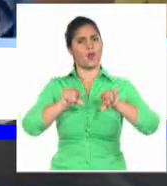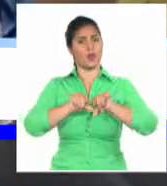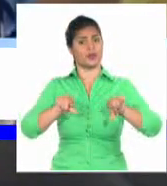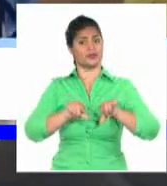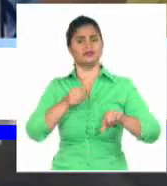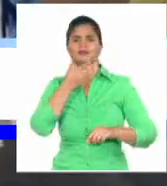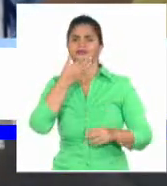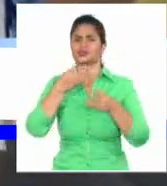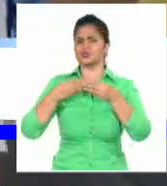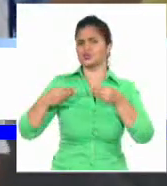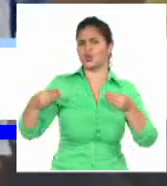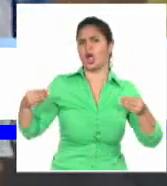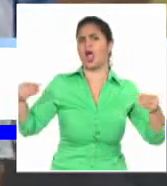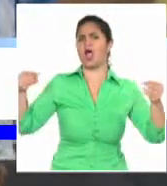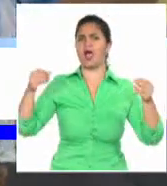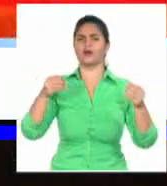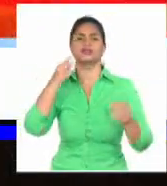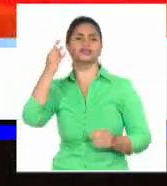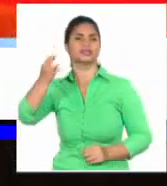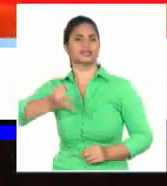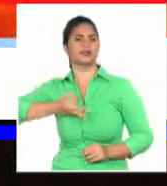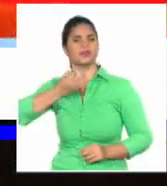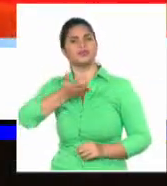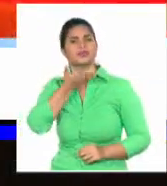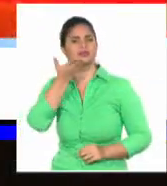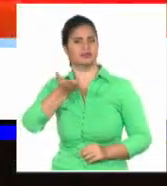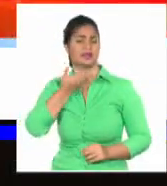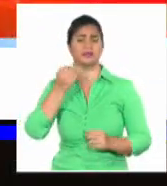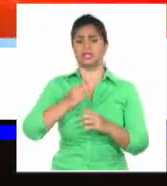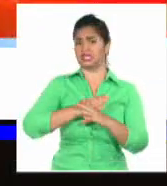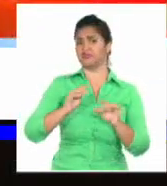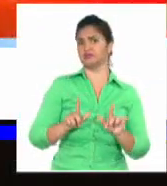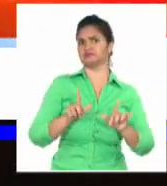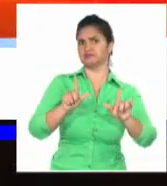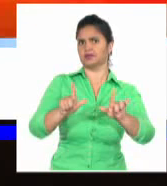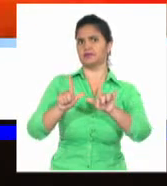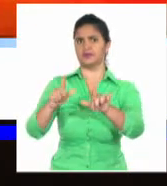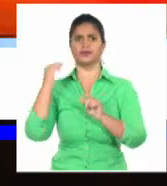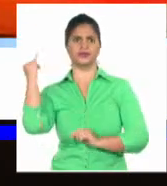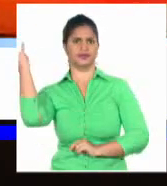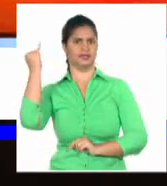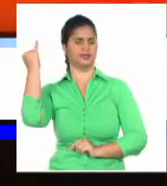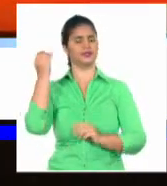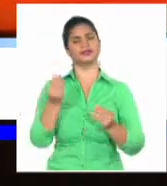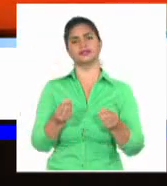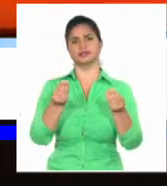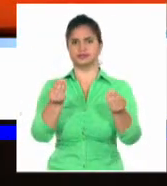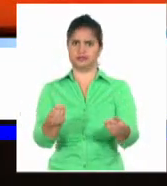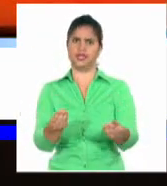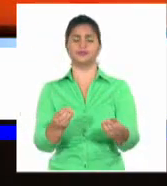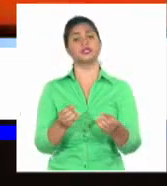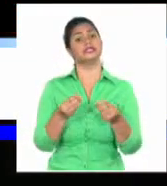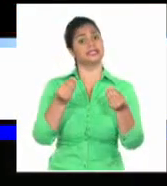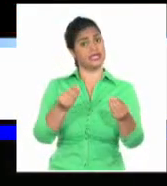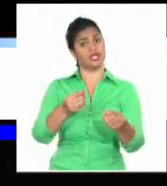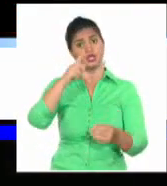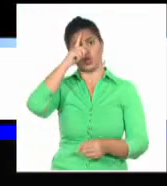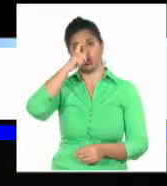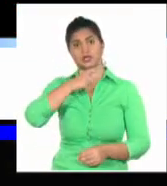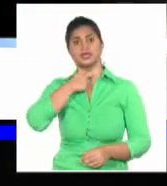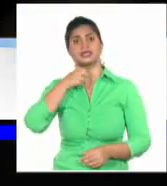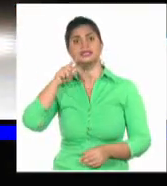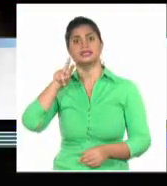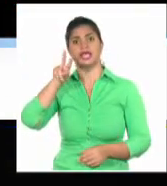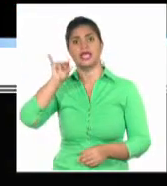con importantes premios internacionales. El más reciente es la Llave de Oro de Smerdevo en Serbia. El ministro de Cultura,